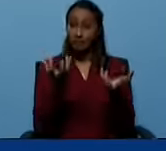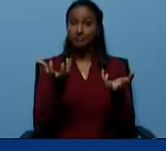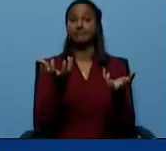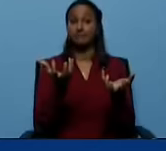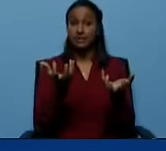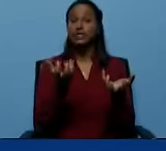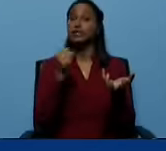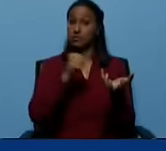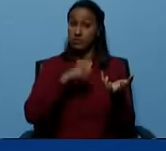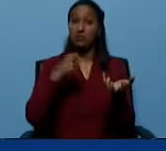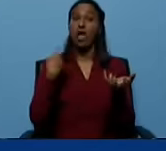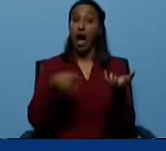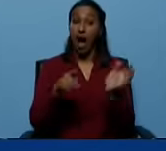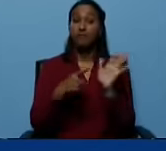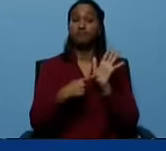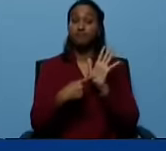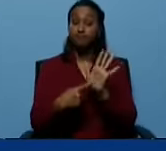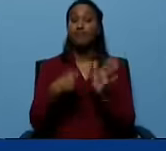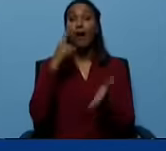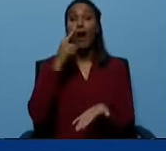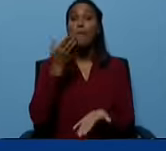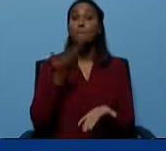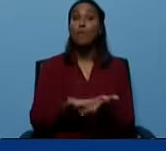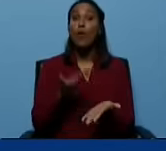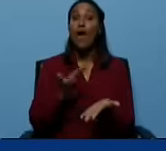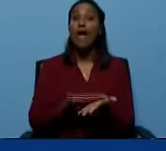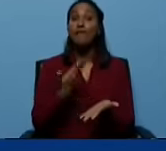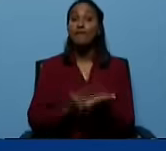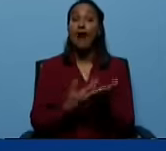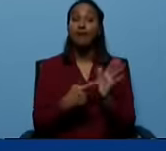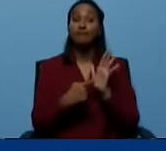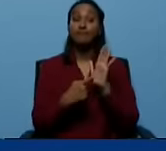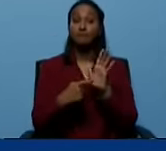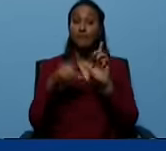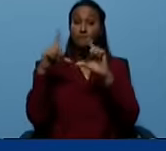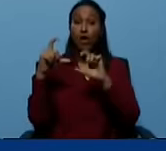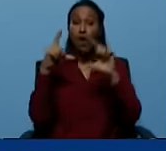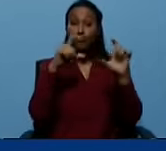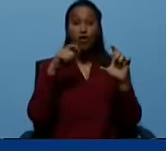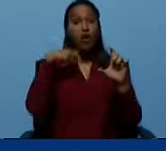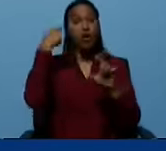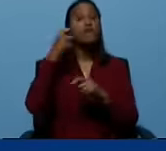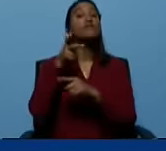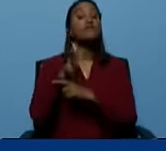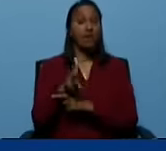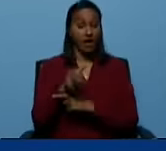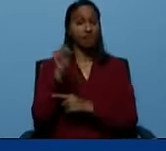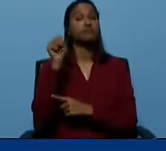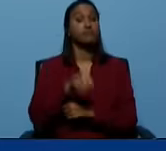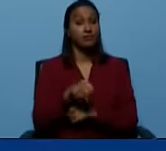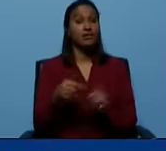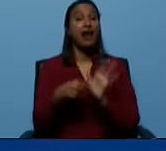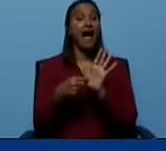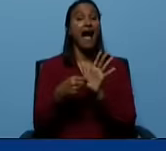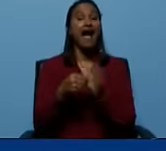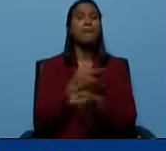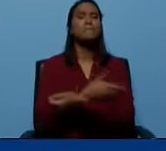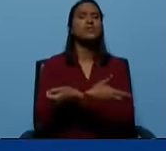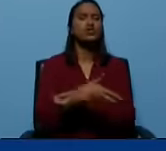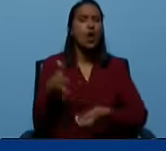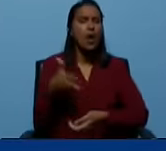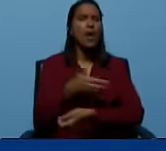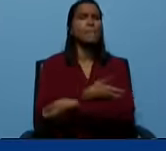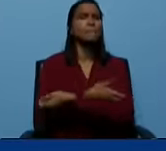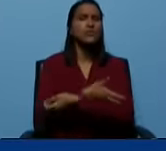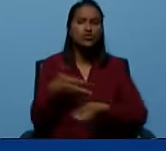prueba física, tecnológica y testimonial, no te digo de miles, de millones de